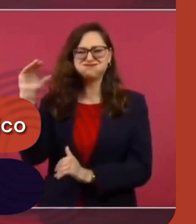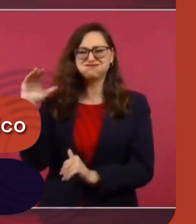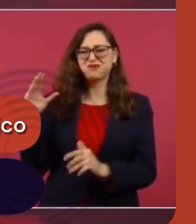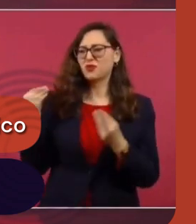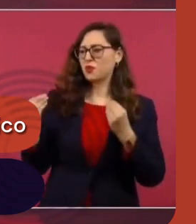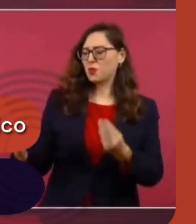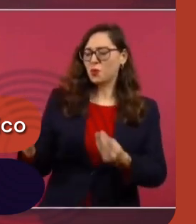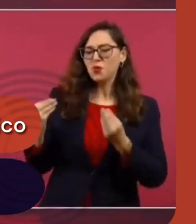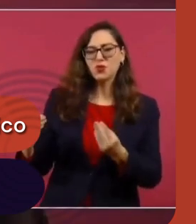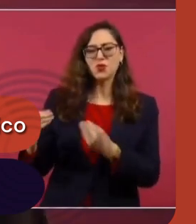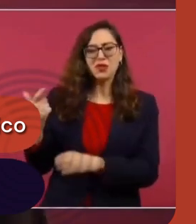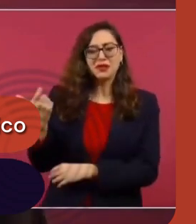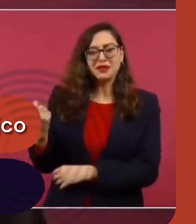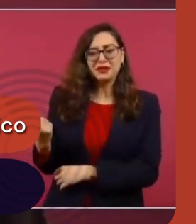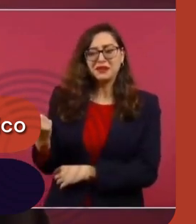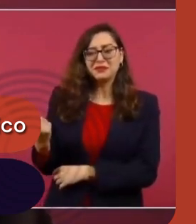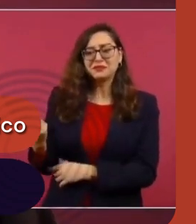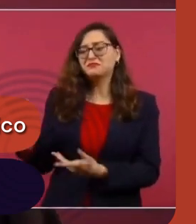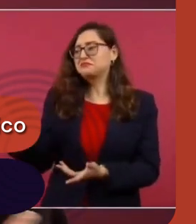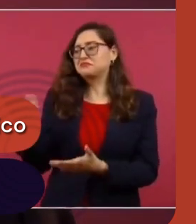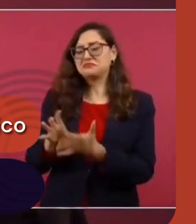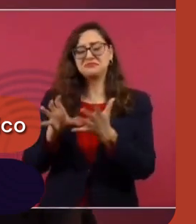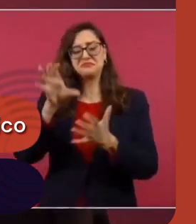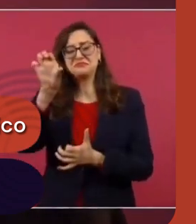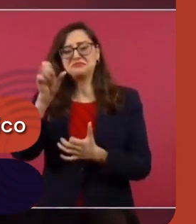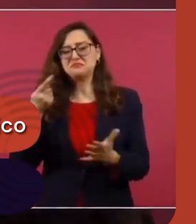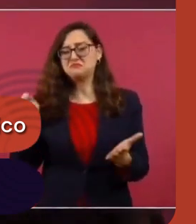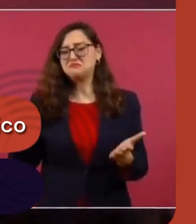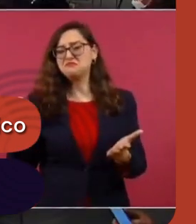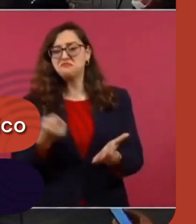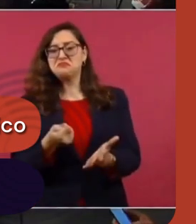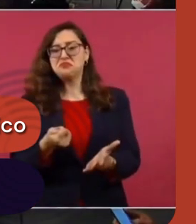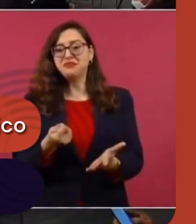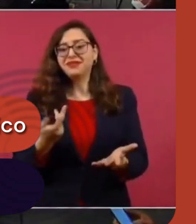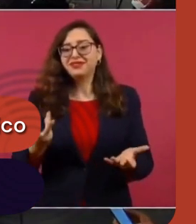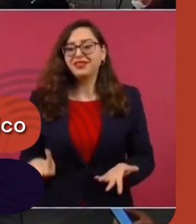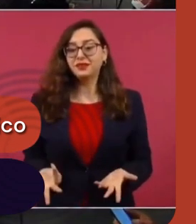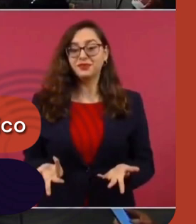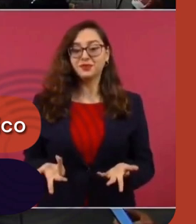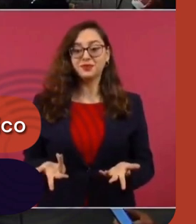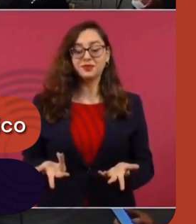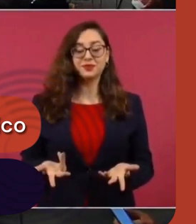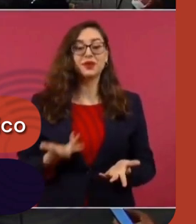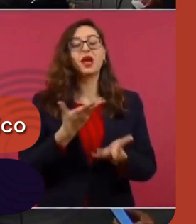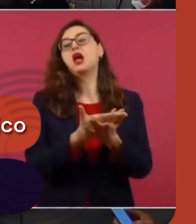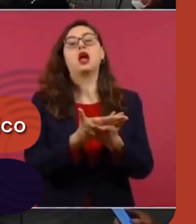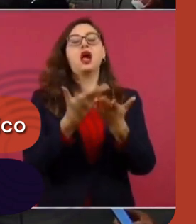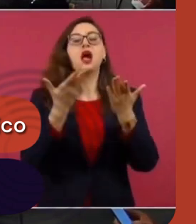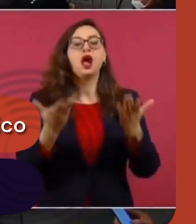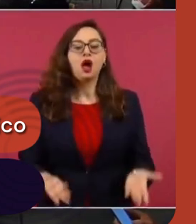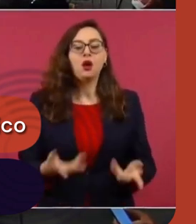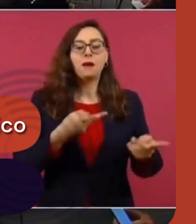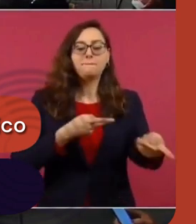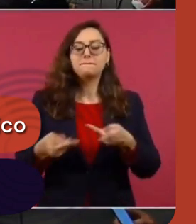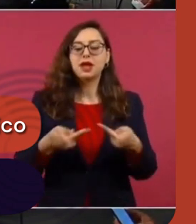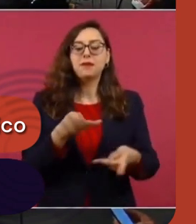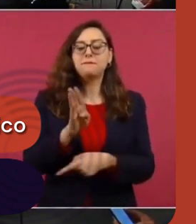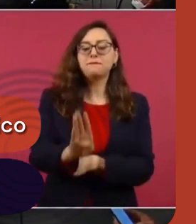República. ¿Qué es lo que tiene la reforma electoral o el llamado Plan